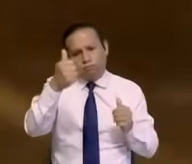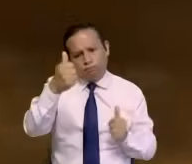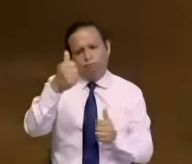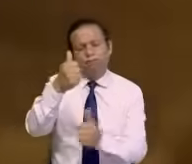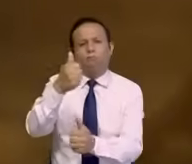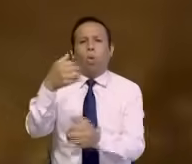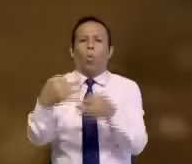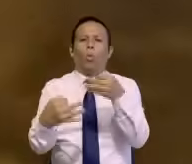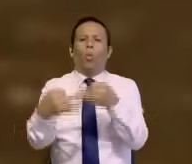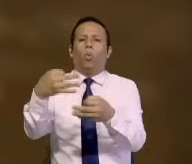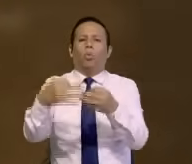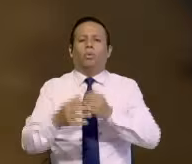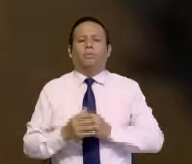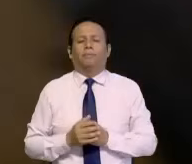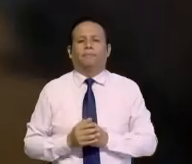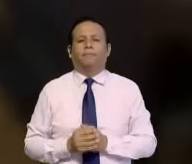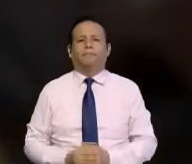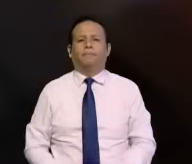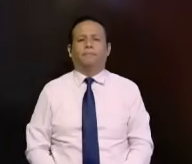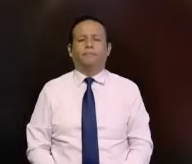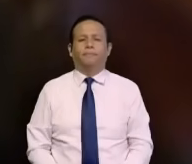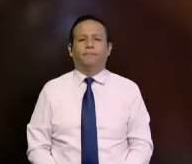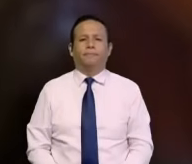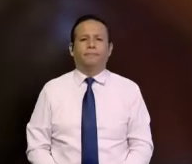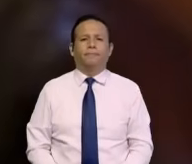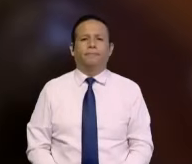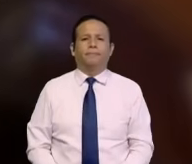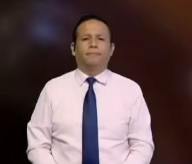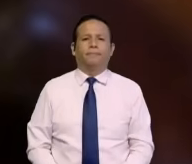judiciales, informó Mauricio Sánchez.